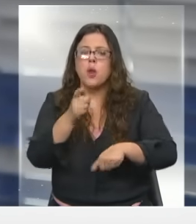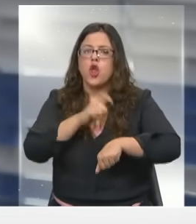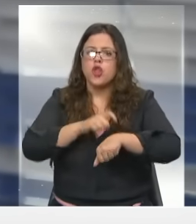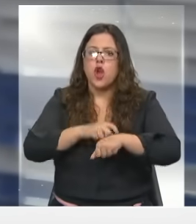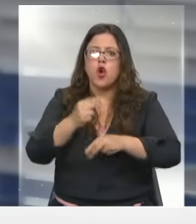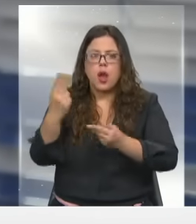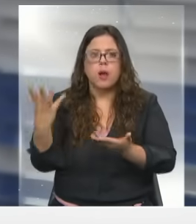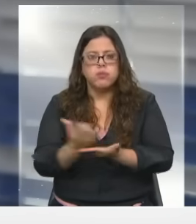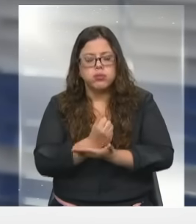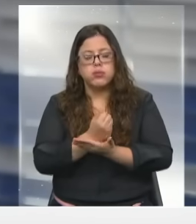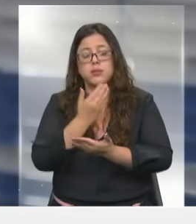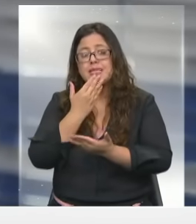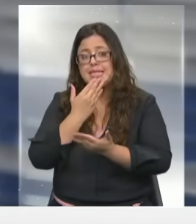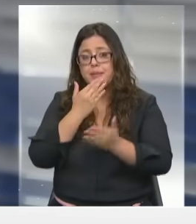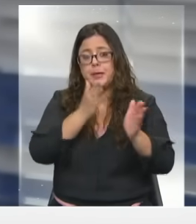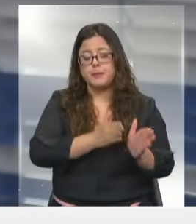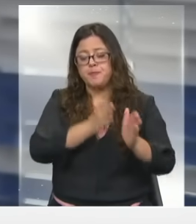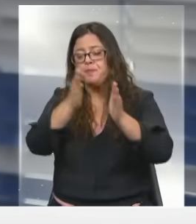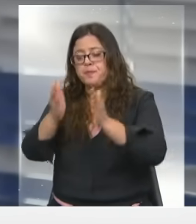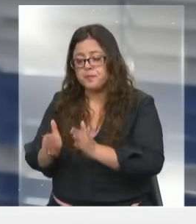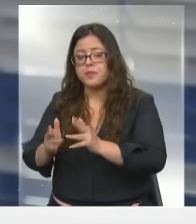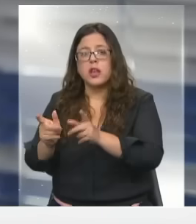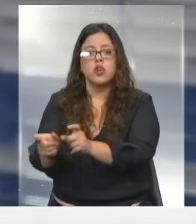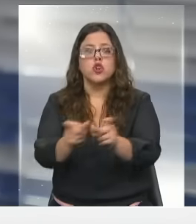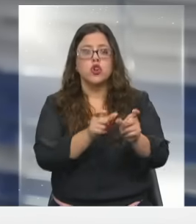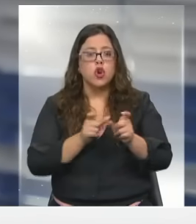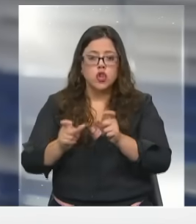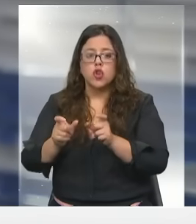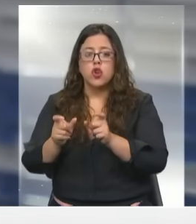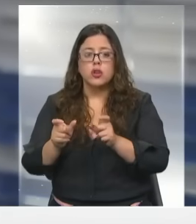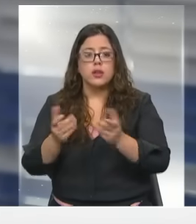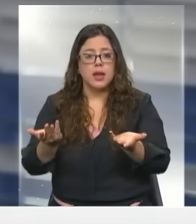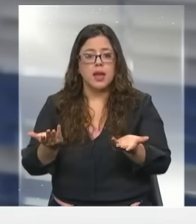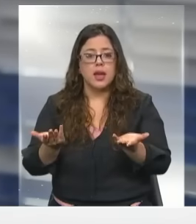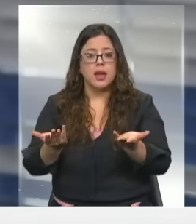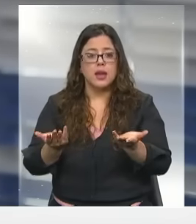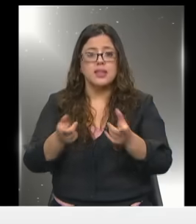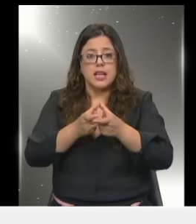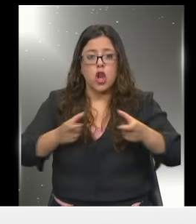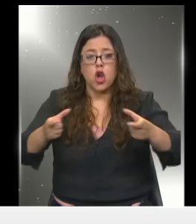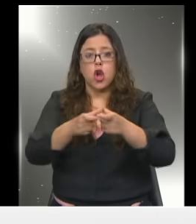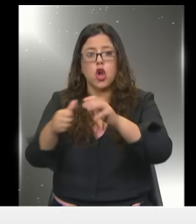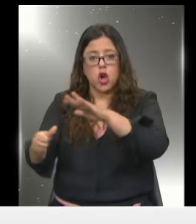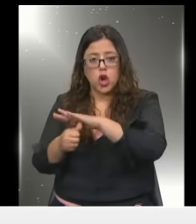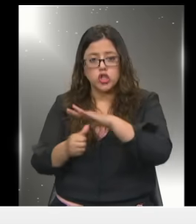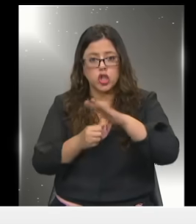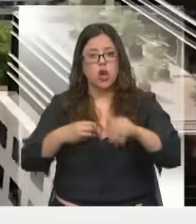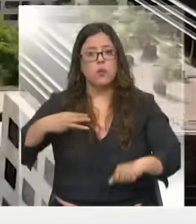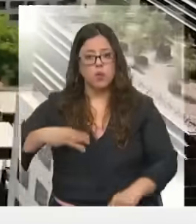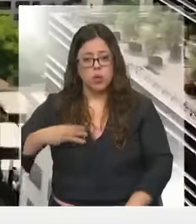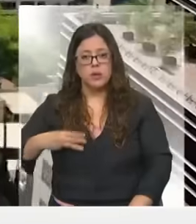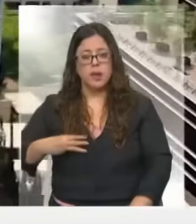gana. Y por otro lado, tenemos el control también y la fiscalización de los consejos municipales.